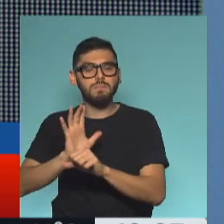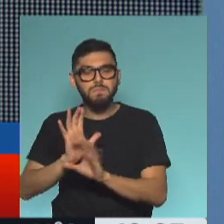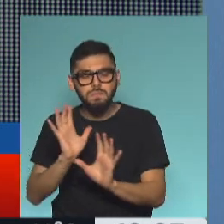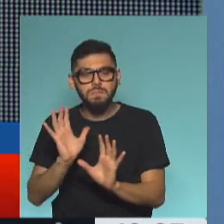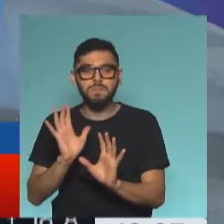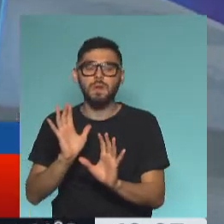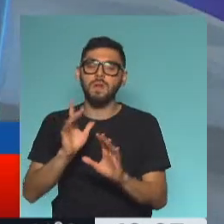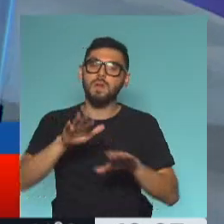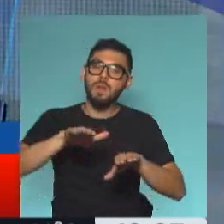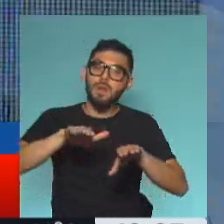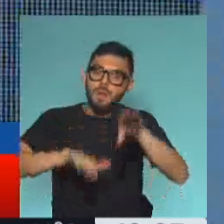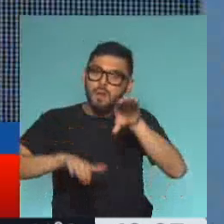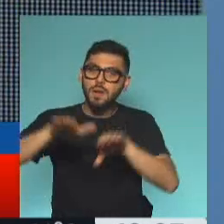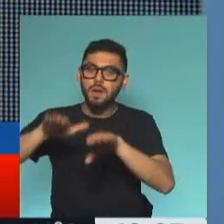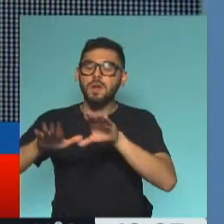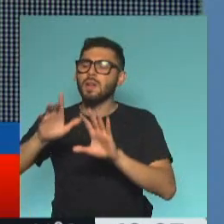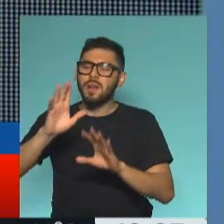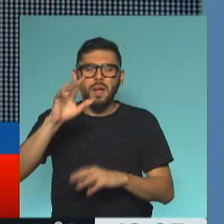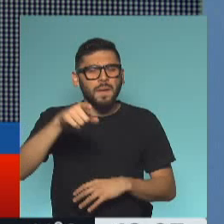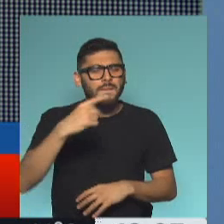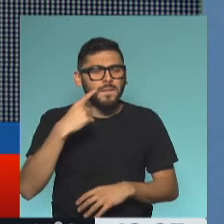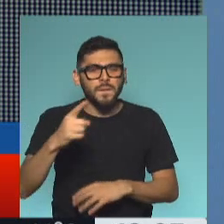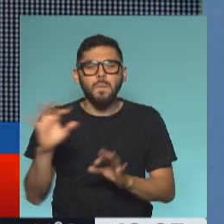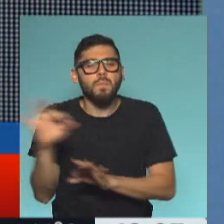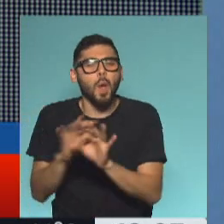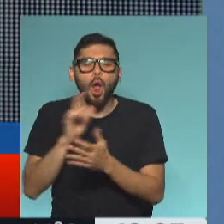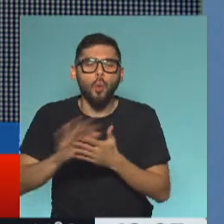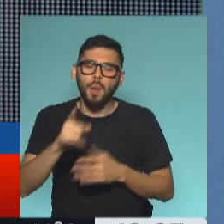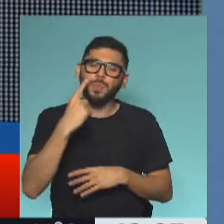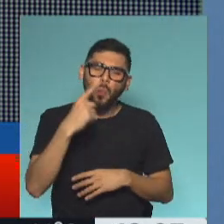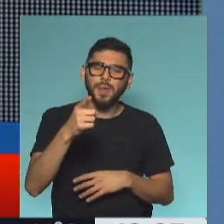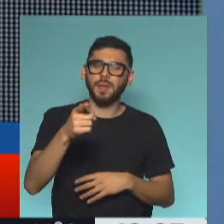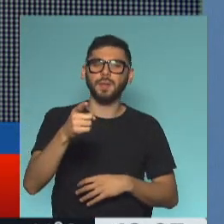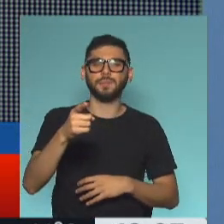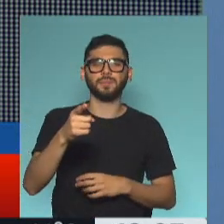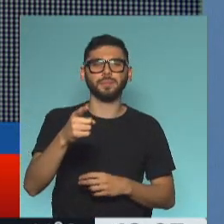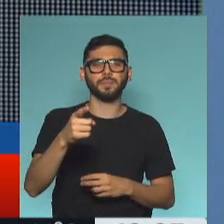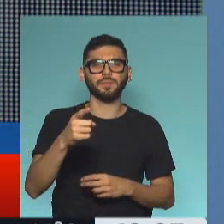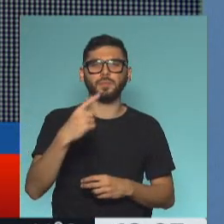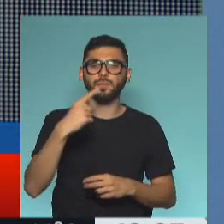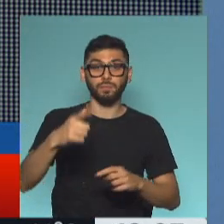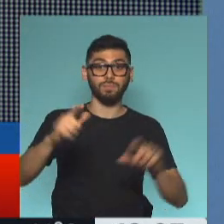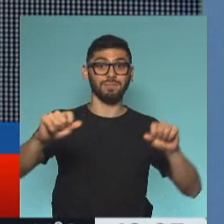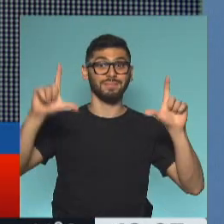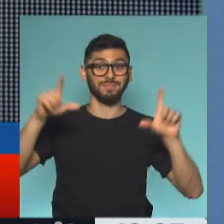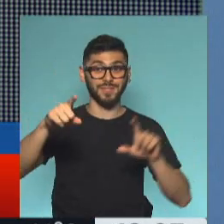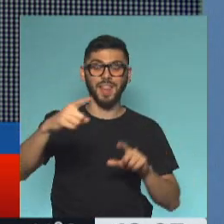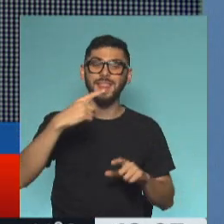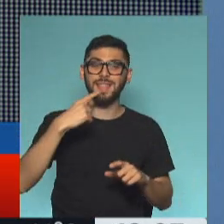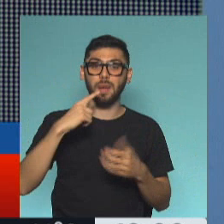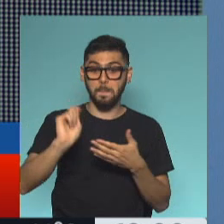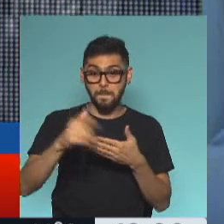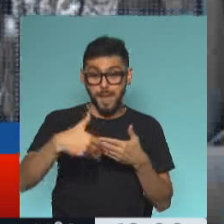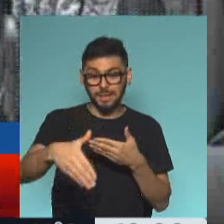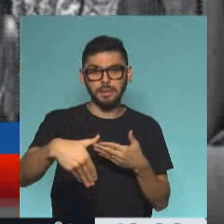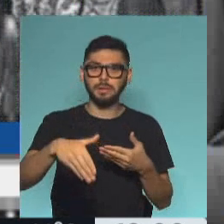parece, asoma como una nueva estrategia esto de, la verdad es que nos preguntábamos, decíamos, podemos decir, bueno, son 9, ahí lo tenemos, mira, dice, los próximos meses son de más